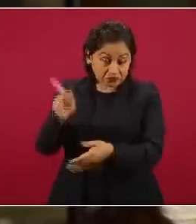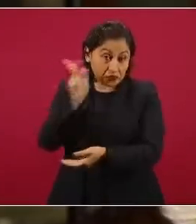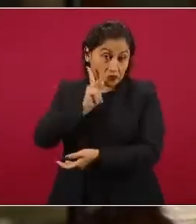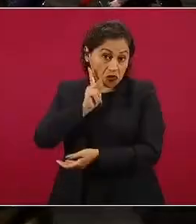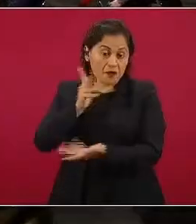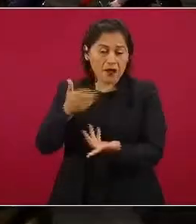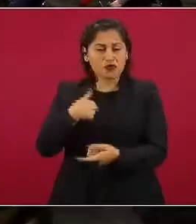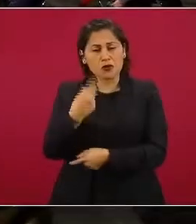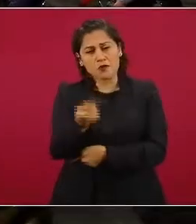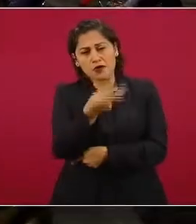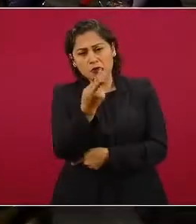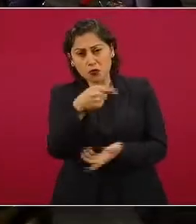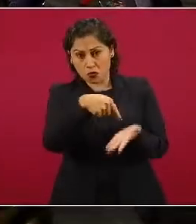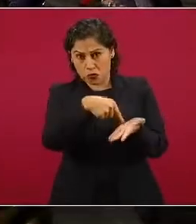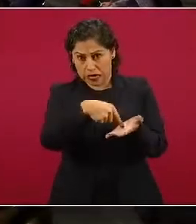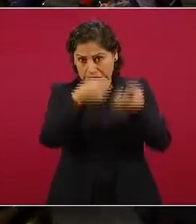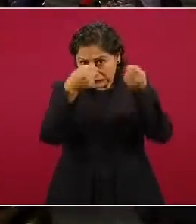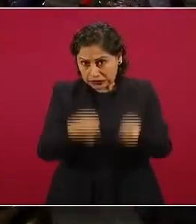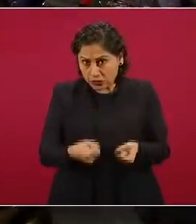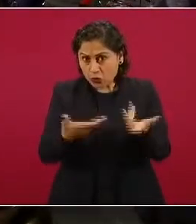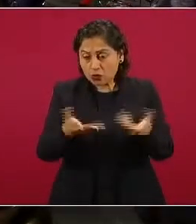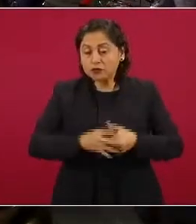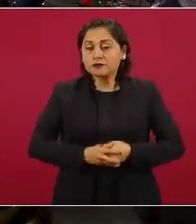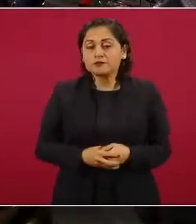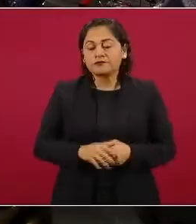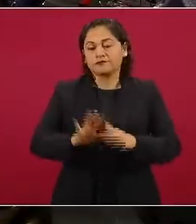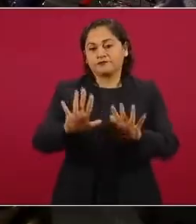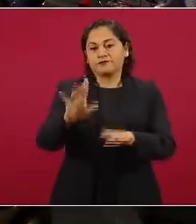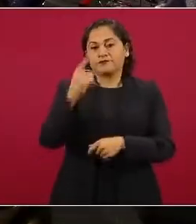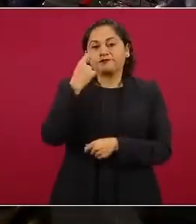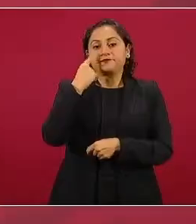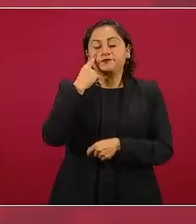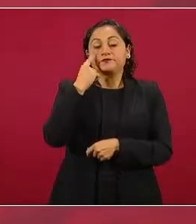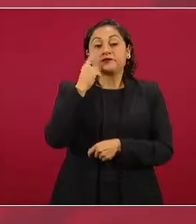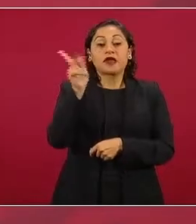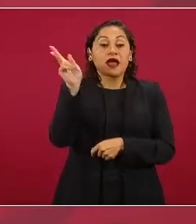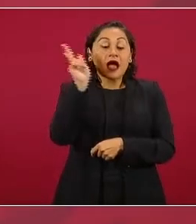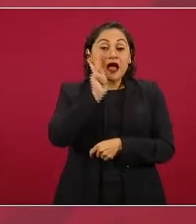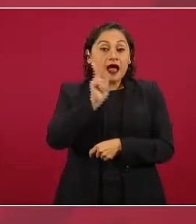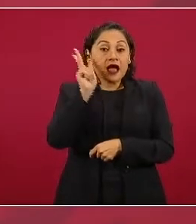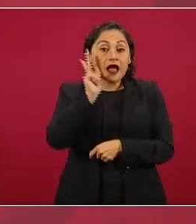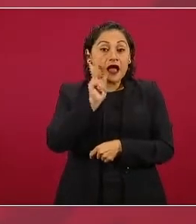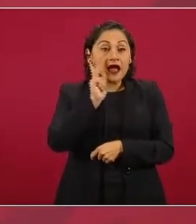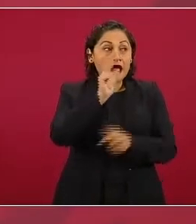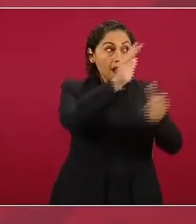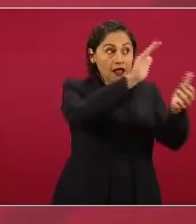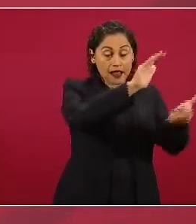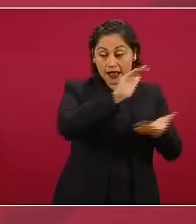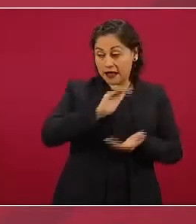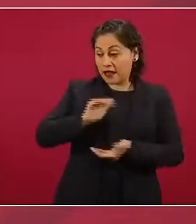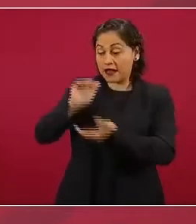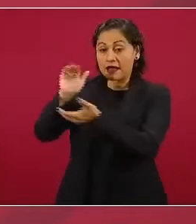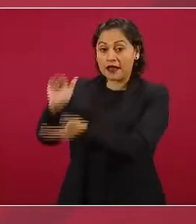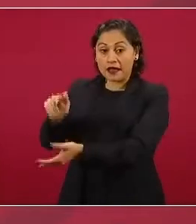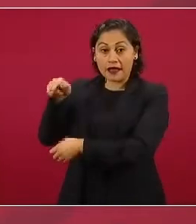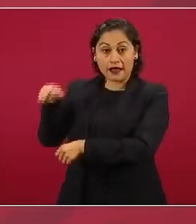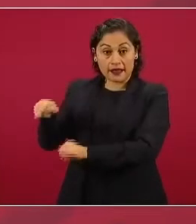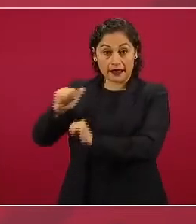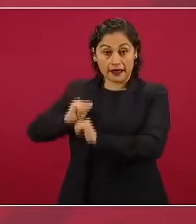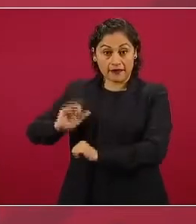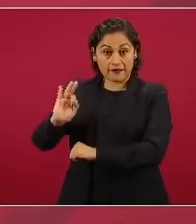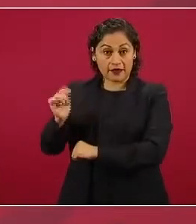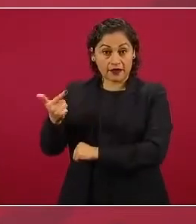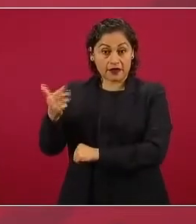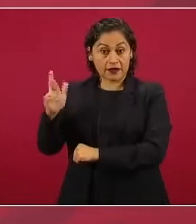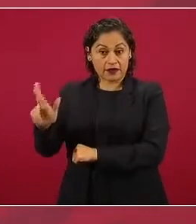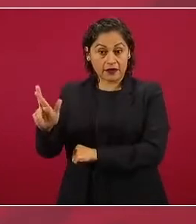canciller? Mira, la evidencia que se envió a la Fiscalía General de la República,